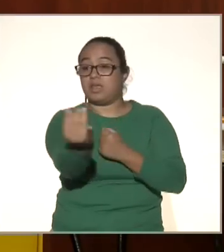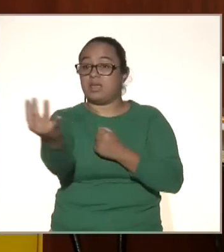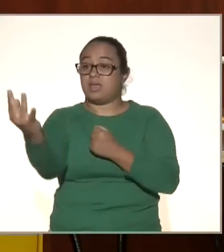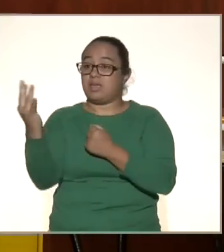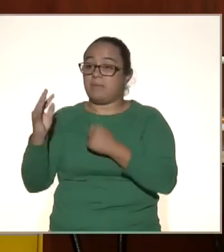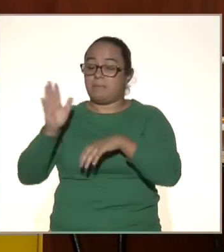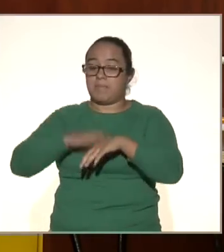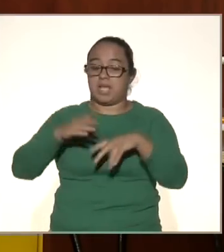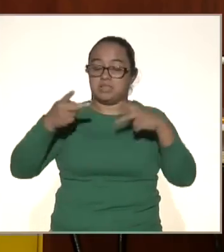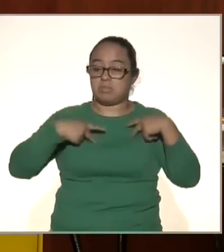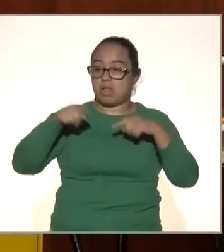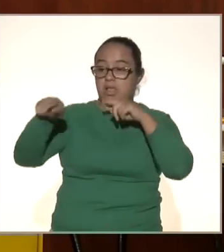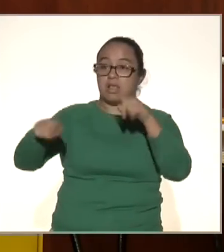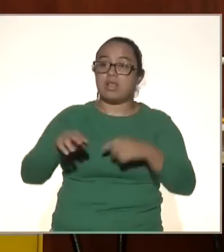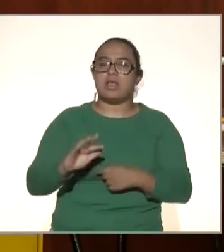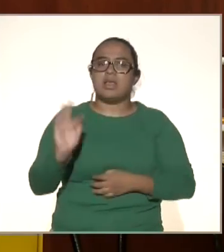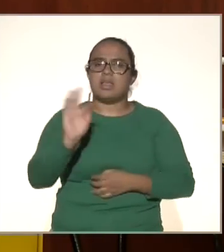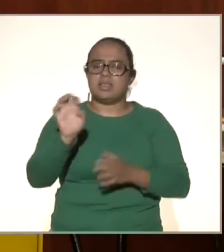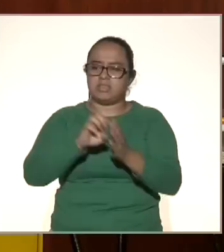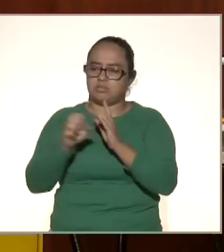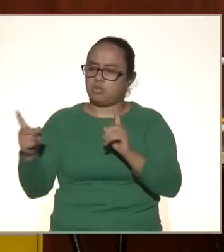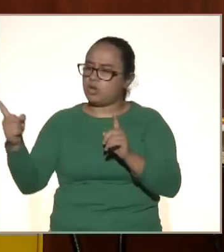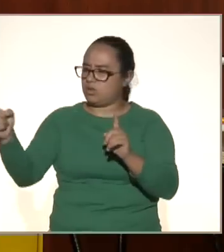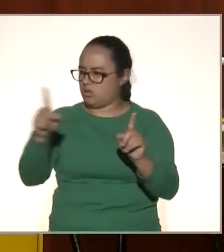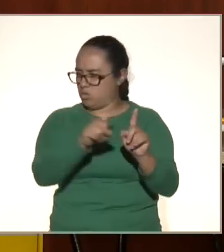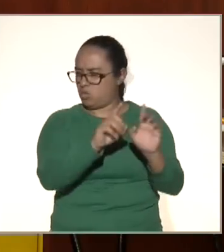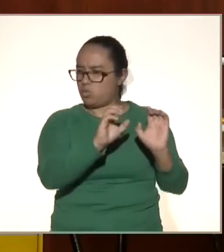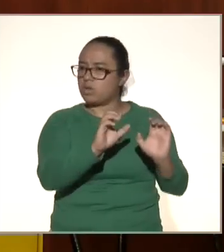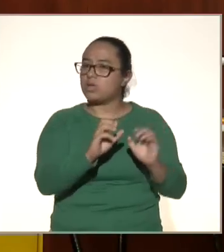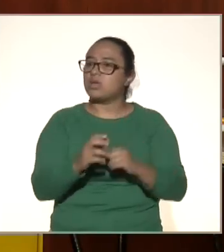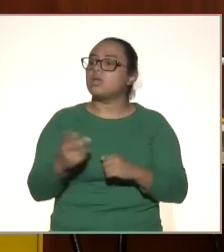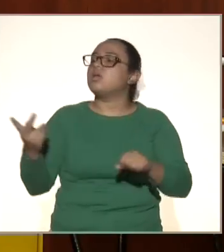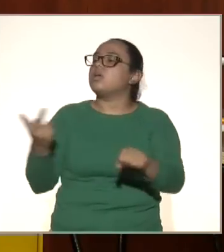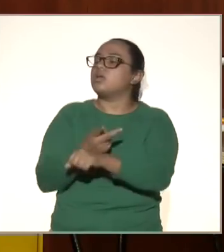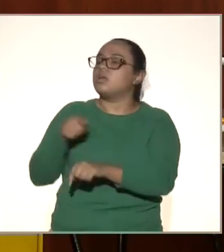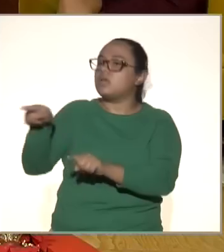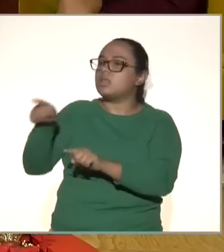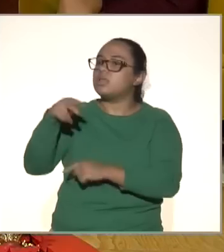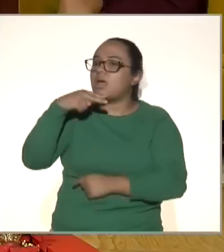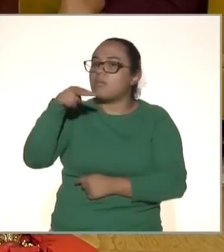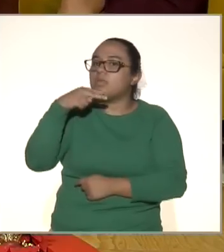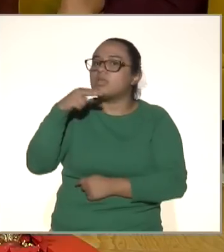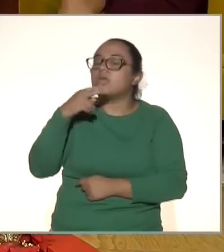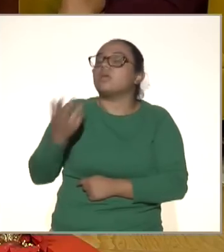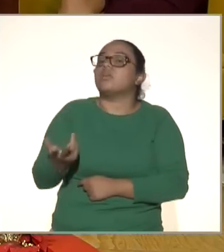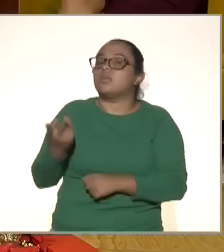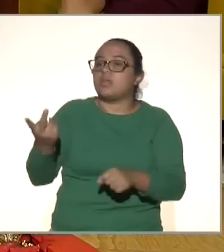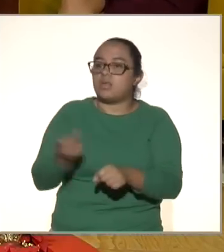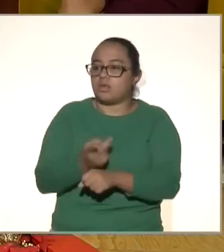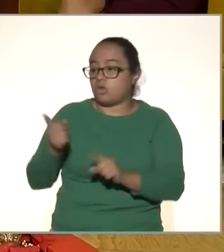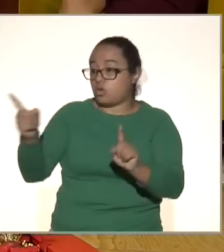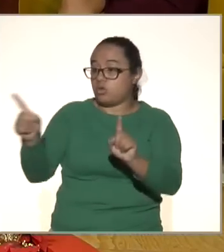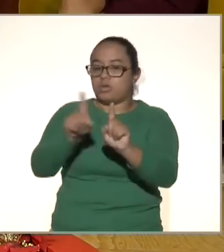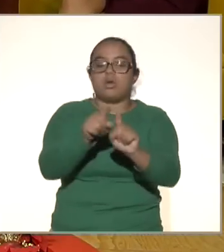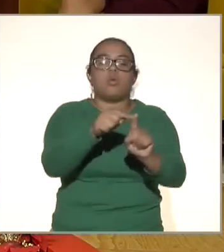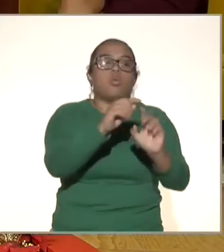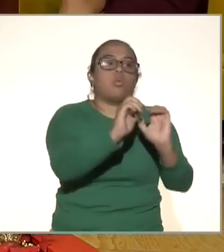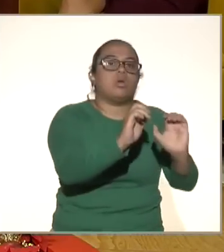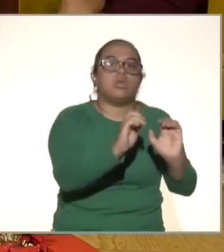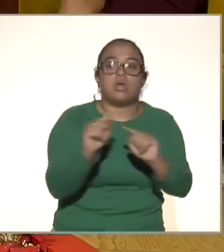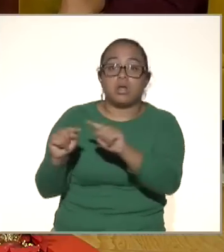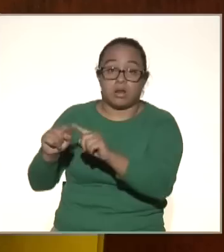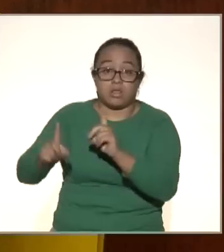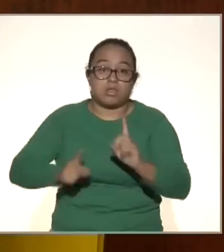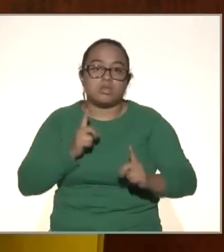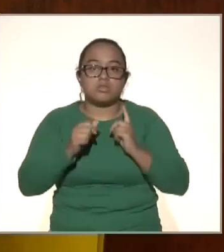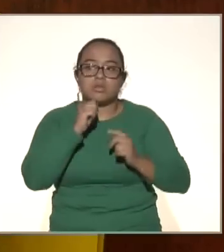¿no? Y aquel que le pones a cuidar, entonces, ¿qué pasó con su Navidad? ¿No? Claro. Entonces cuida al otro. Ajá. Y entonces